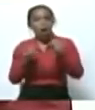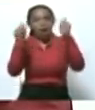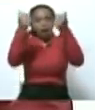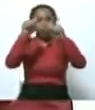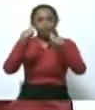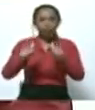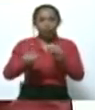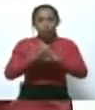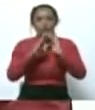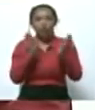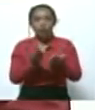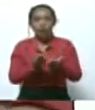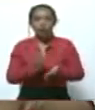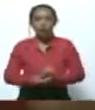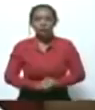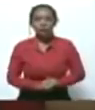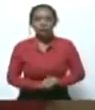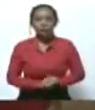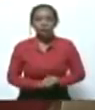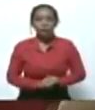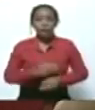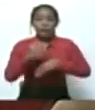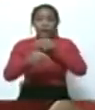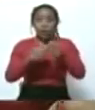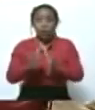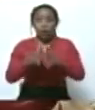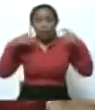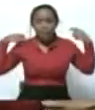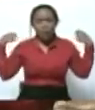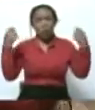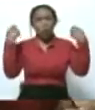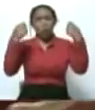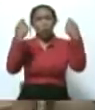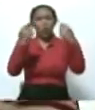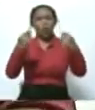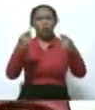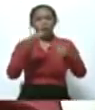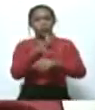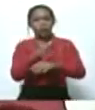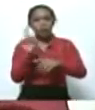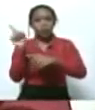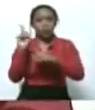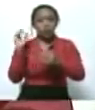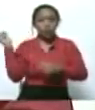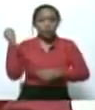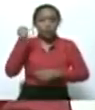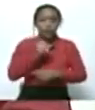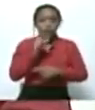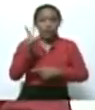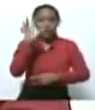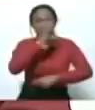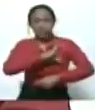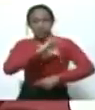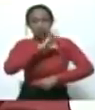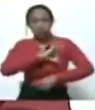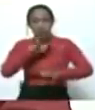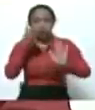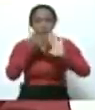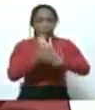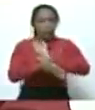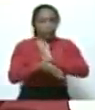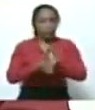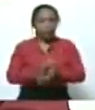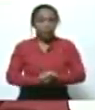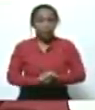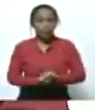artistas del mundo. Hicieron una gran campaña alrededor de lo que iba a ocurrir. Se trajeron a aquella señora,